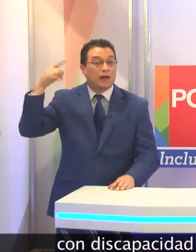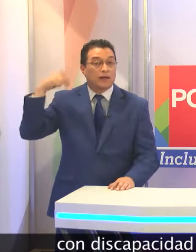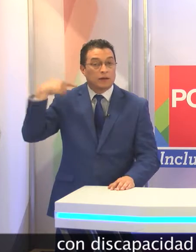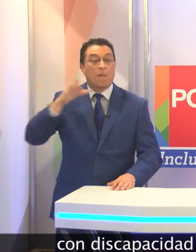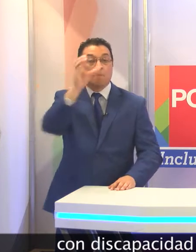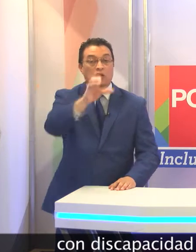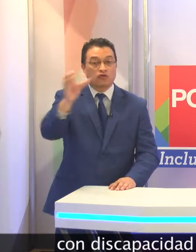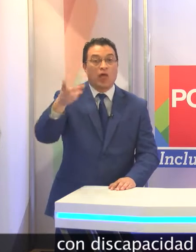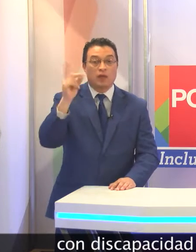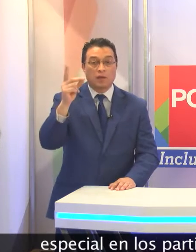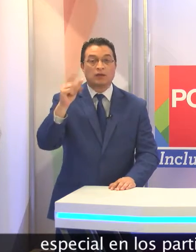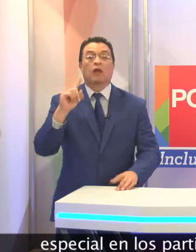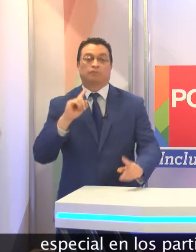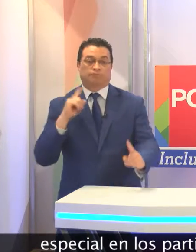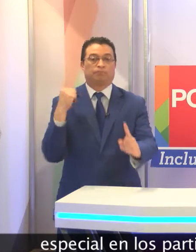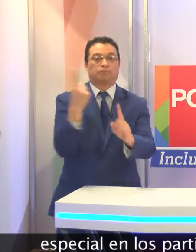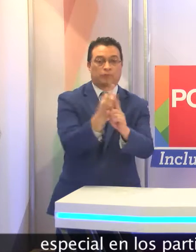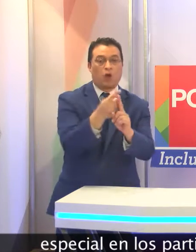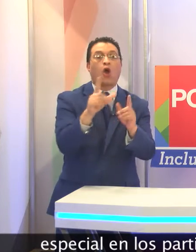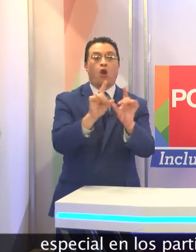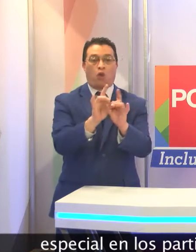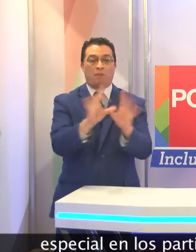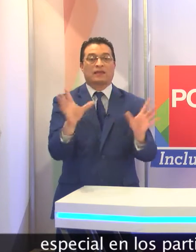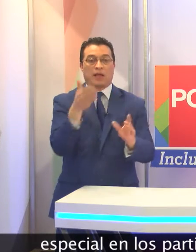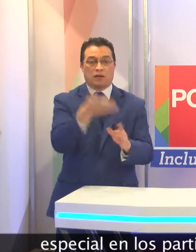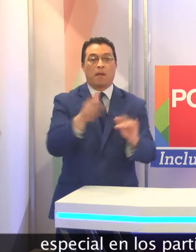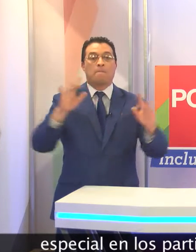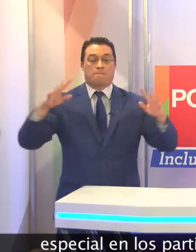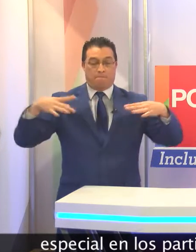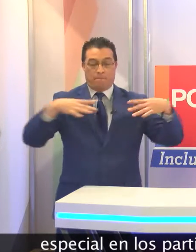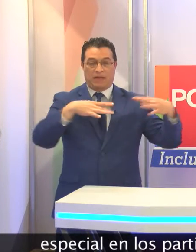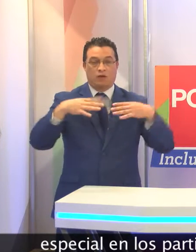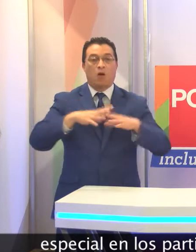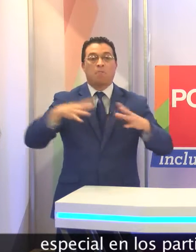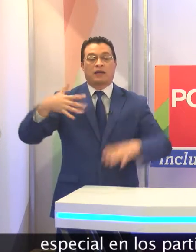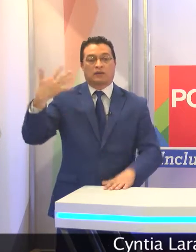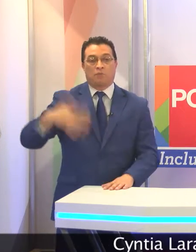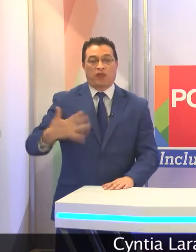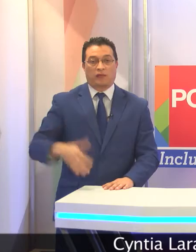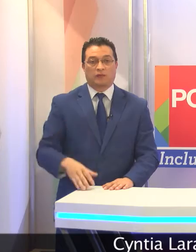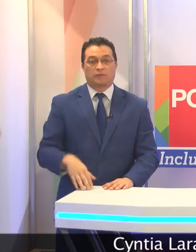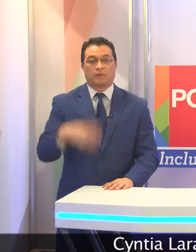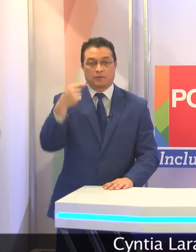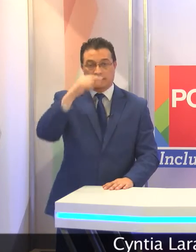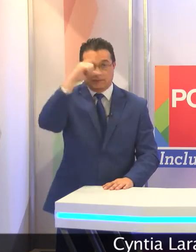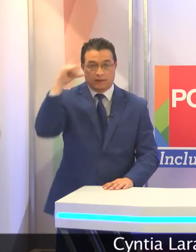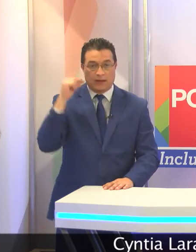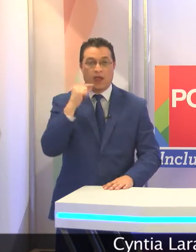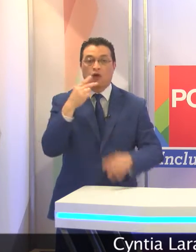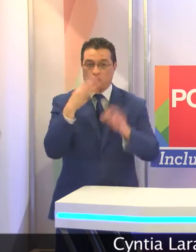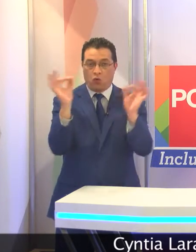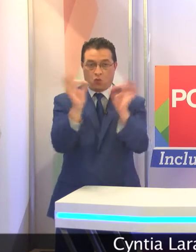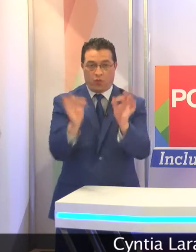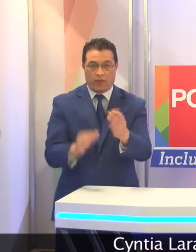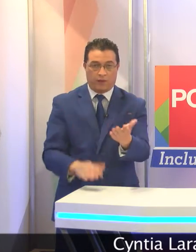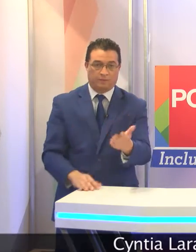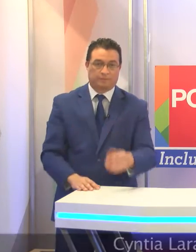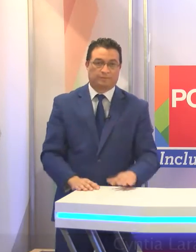discapacidad han tenido un lugar especial en los partidos más importantes. Cintia Lara nos cuenta.